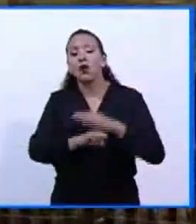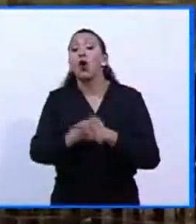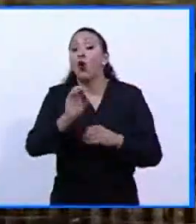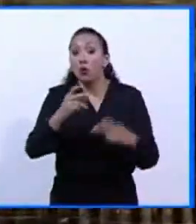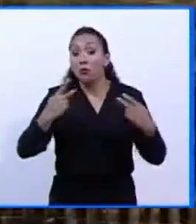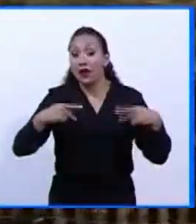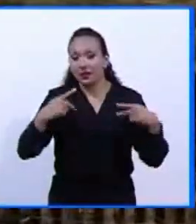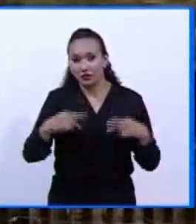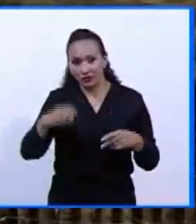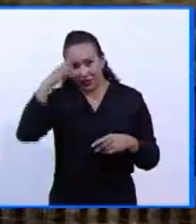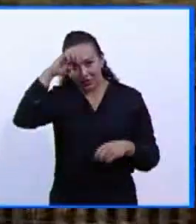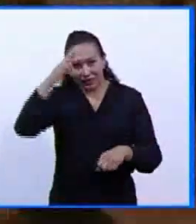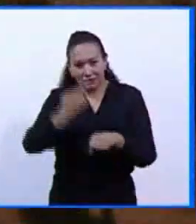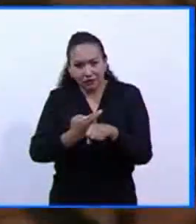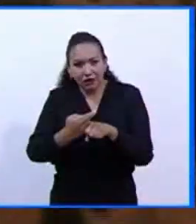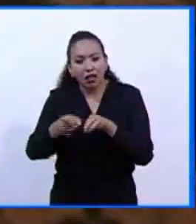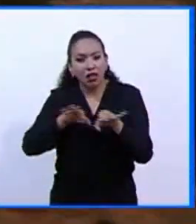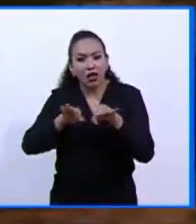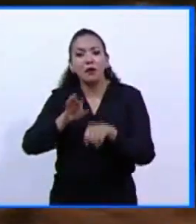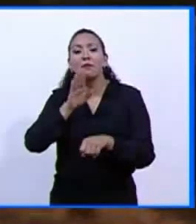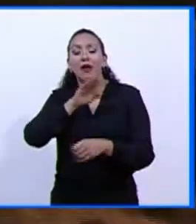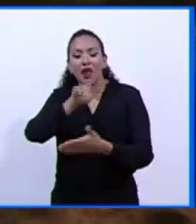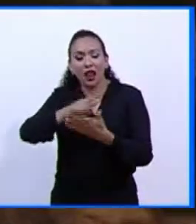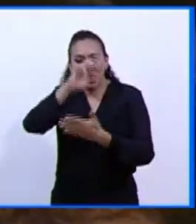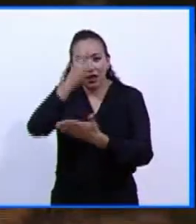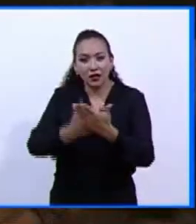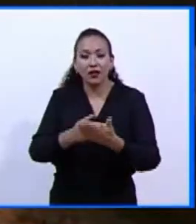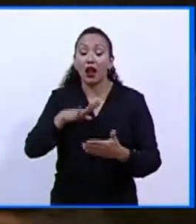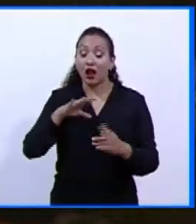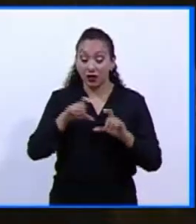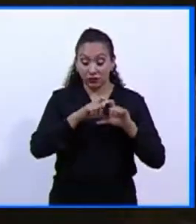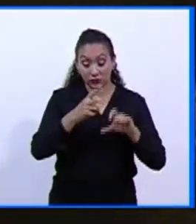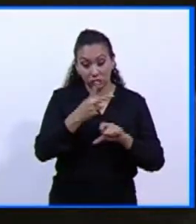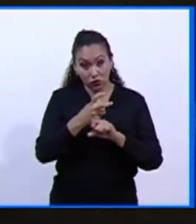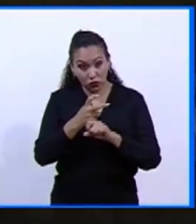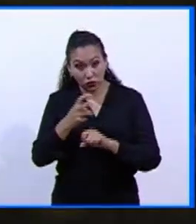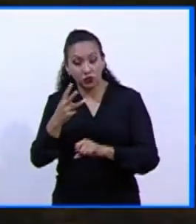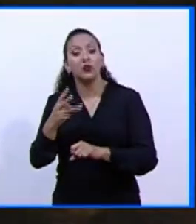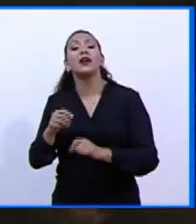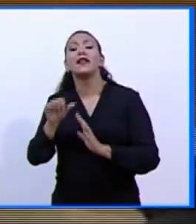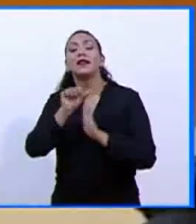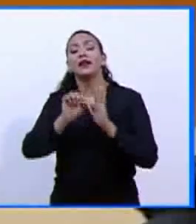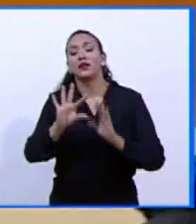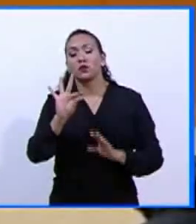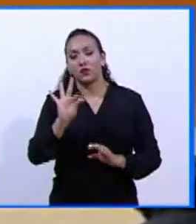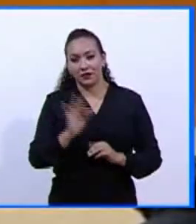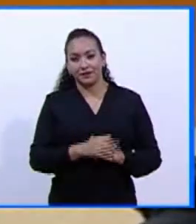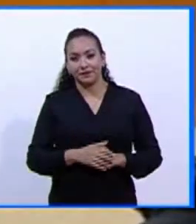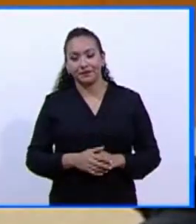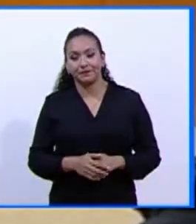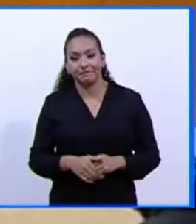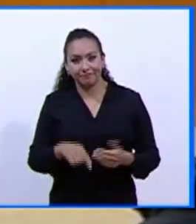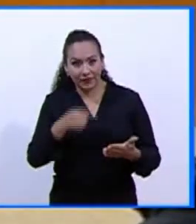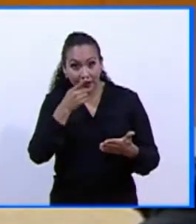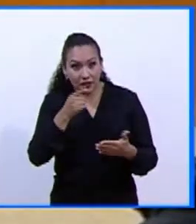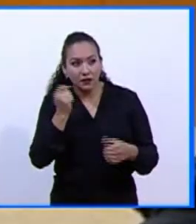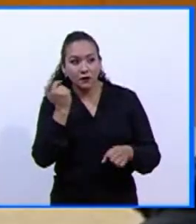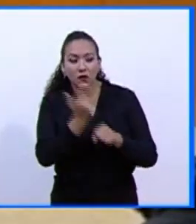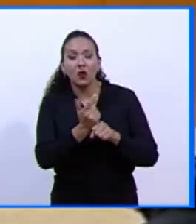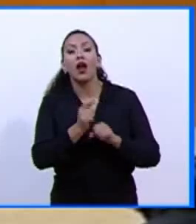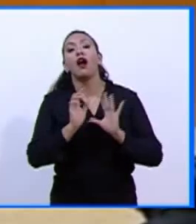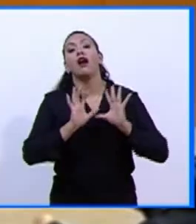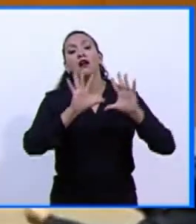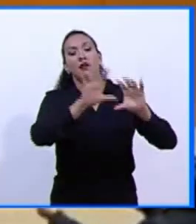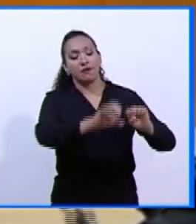al margen de la ley, relacionadas con los párrafos 2 y 3 del artículo 40. Se le impondrán las penas